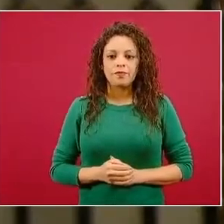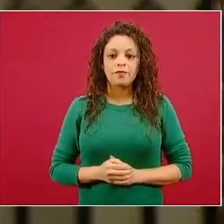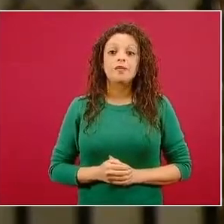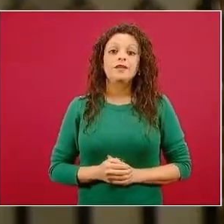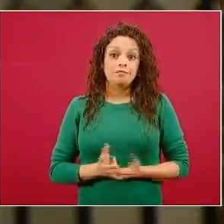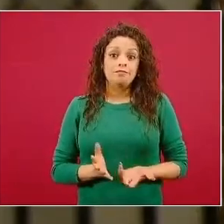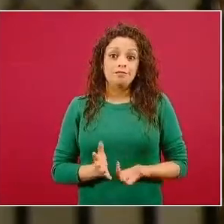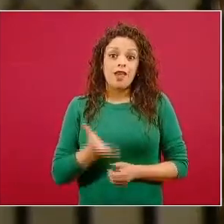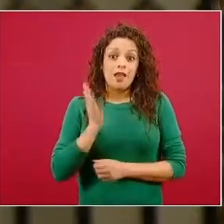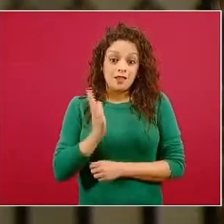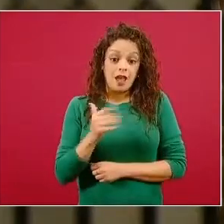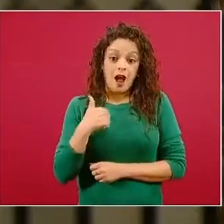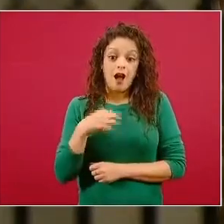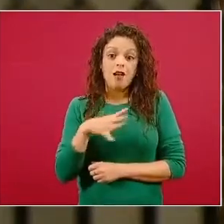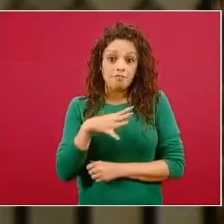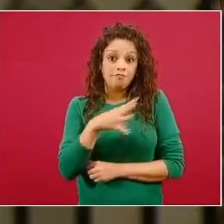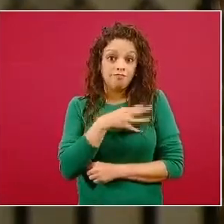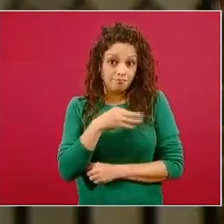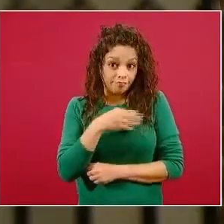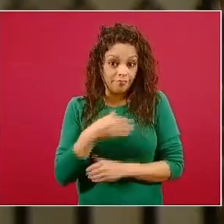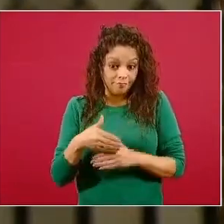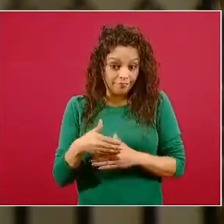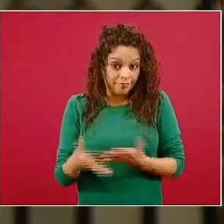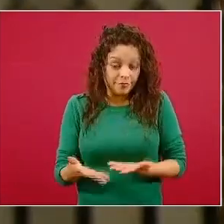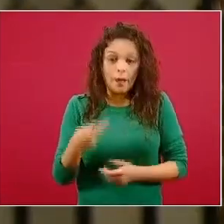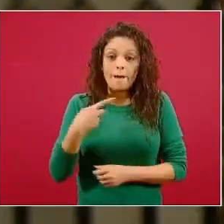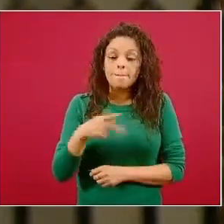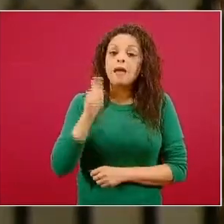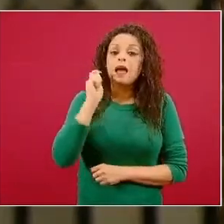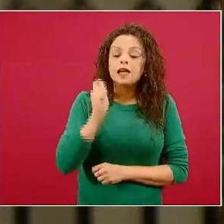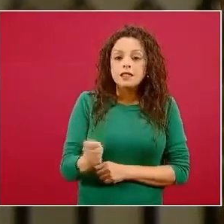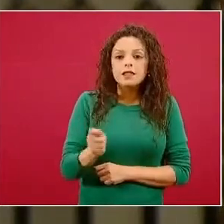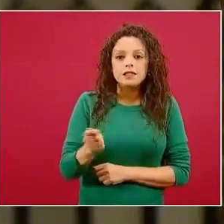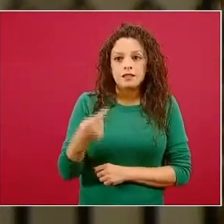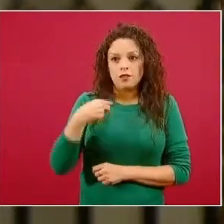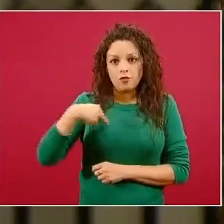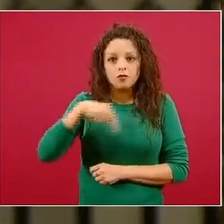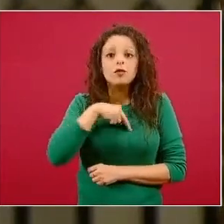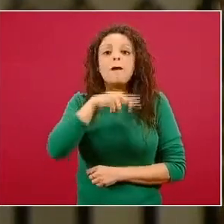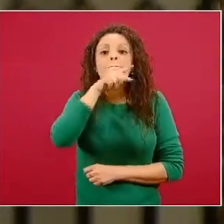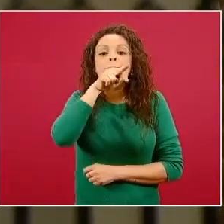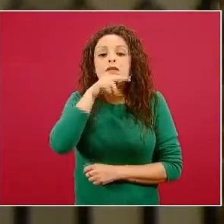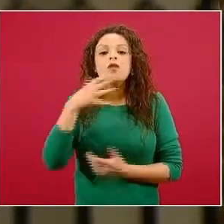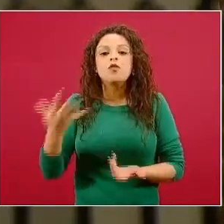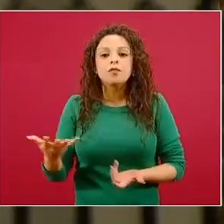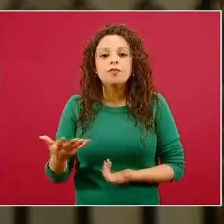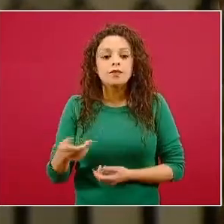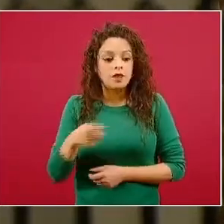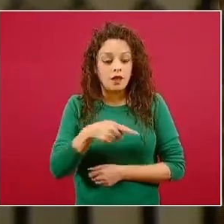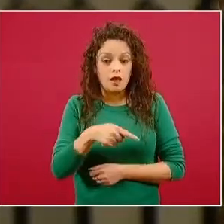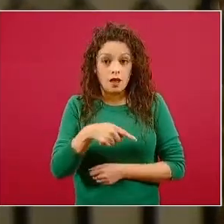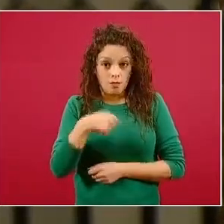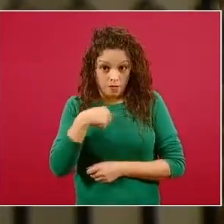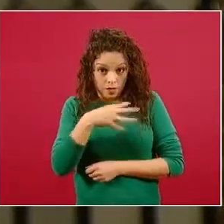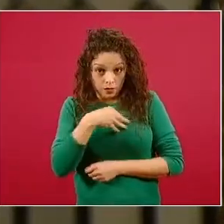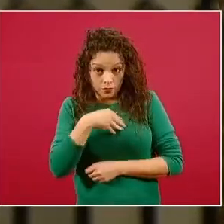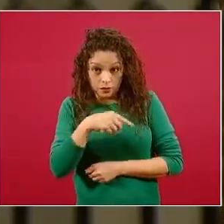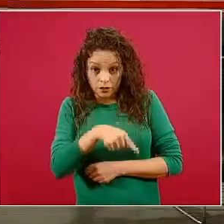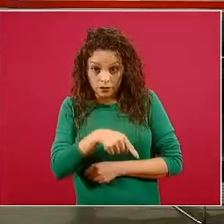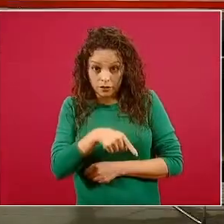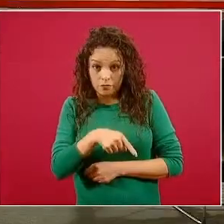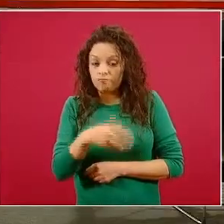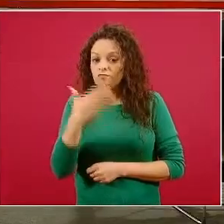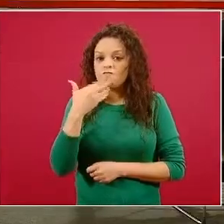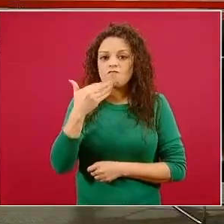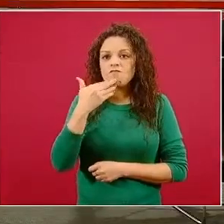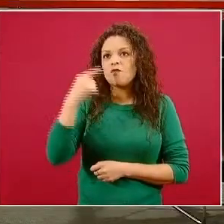familia incluso, ¿no? Y una preocupación persistente que tenemos los padres de familia es que nuestros hijos no crecieron con esta lógica